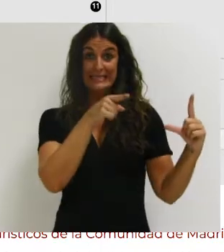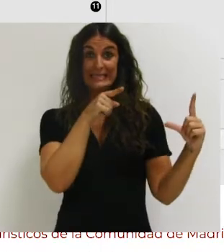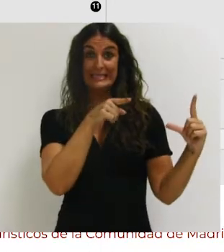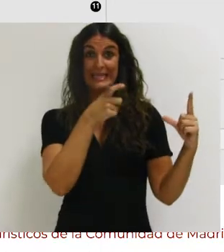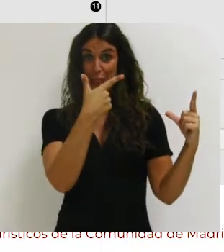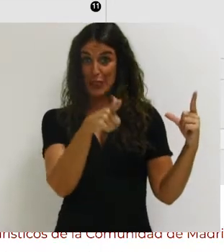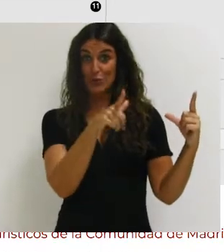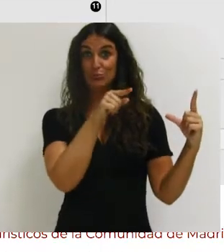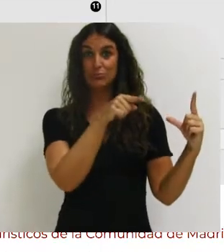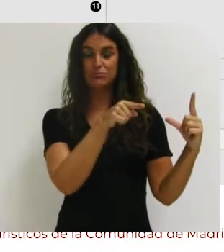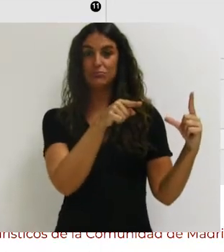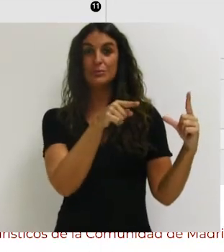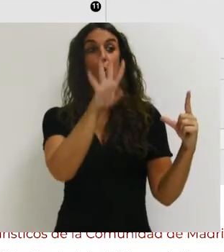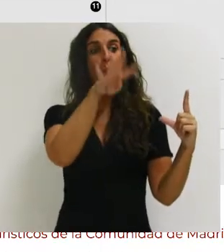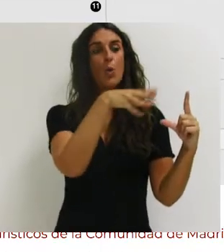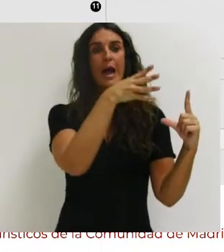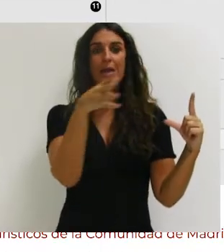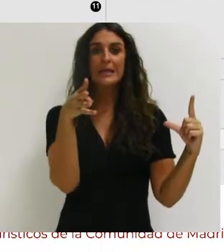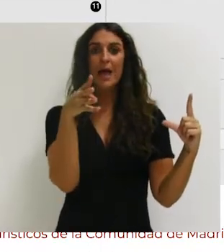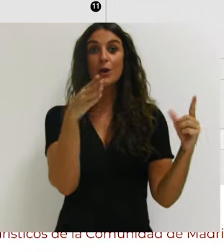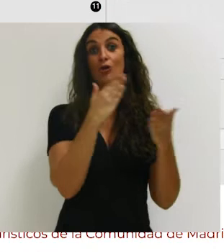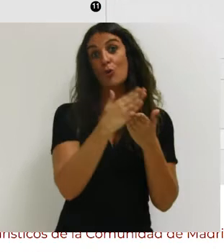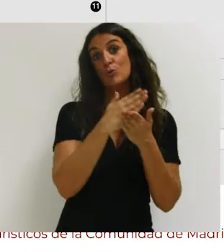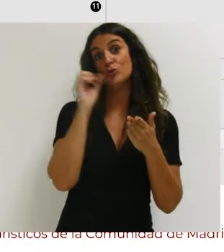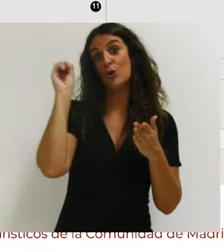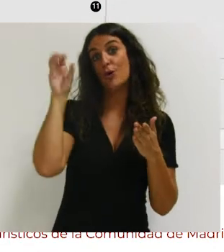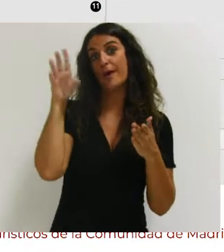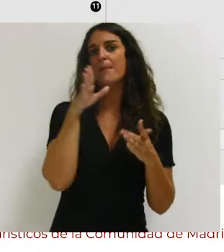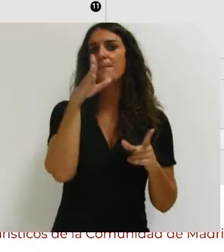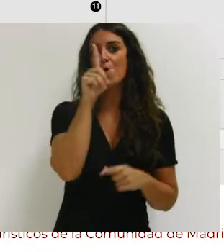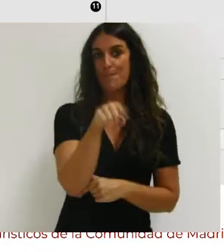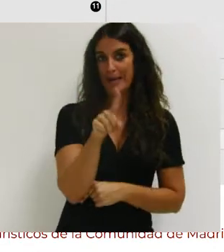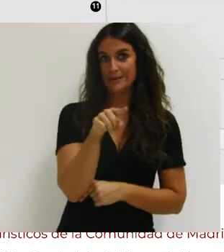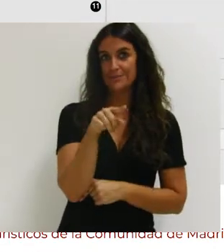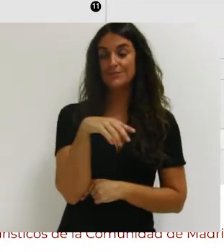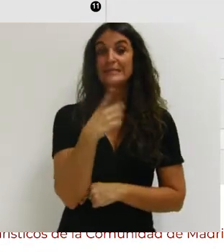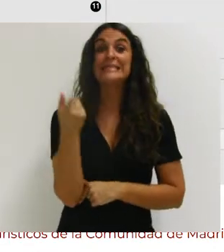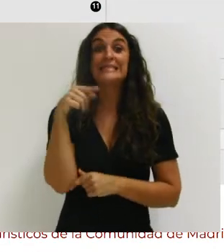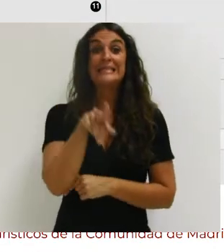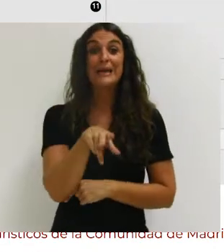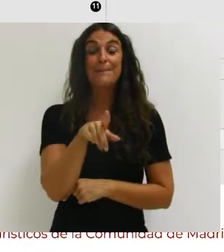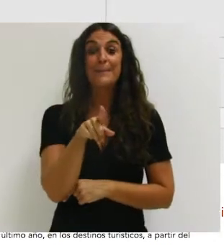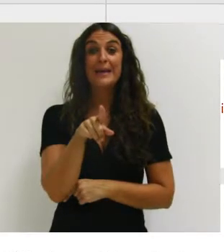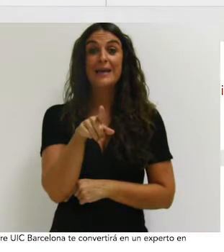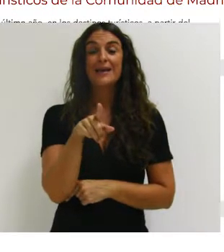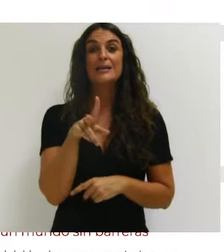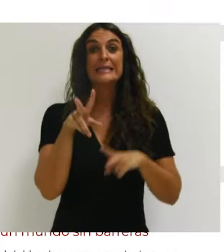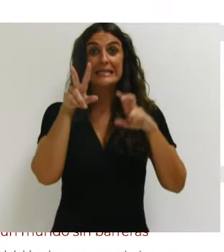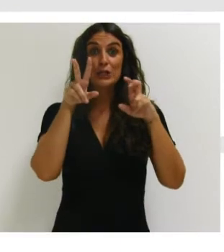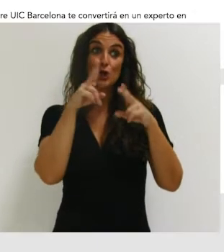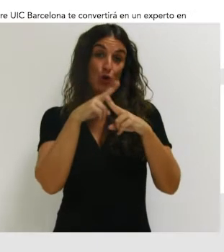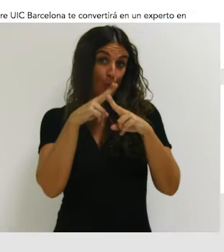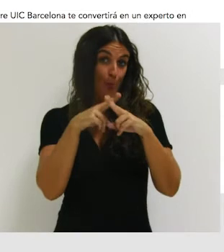sección tenemos un calendario de cursos o jornadas de cada mes. También tienes los títulos de los